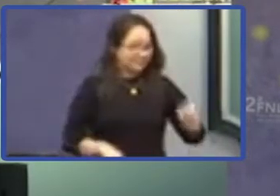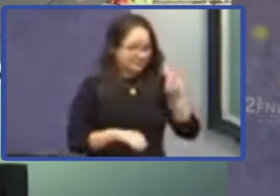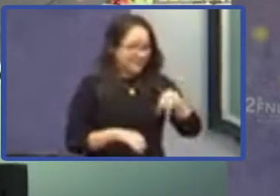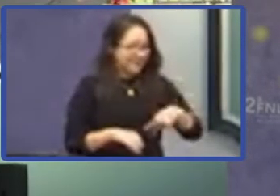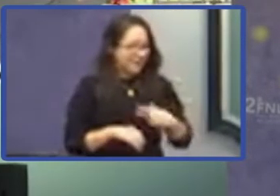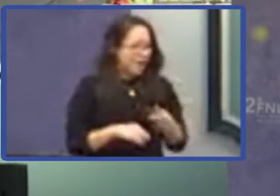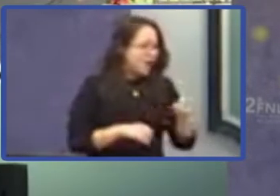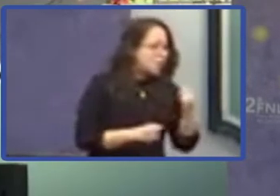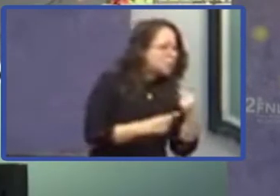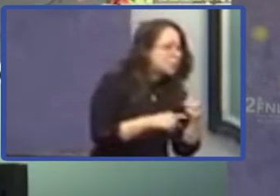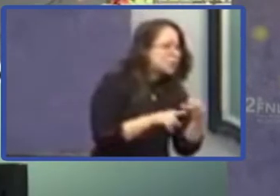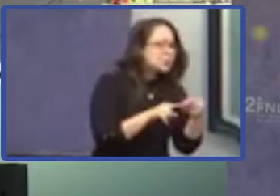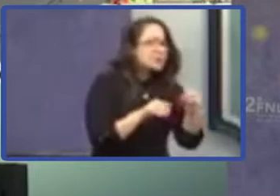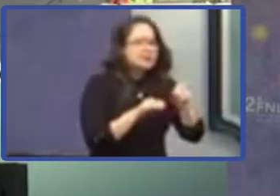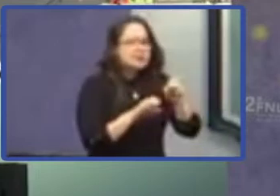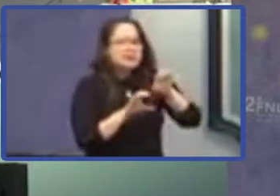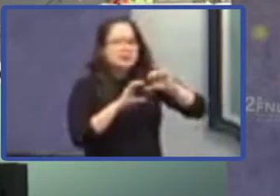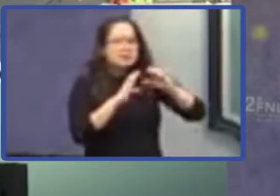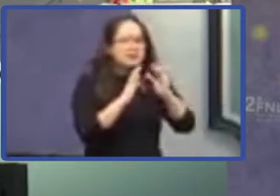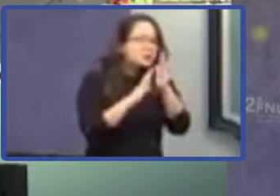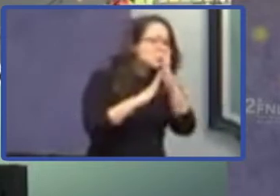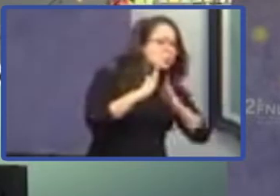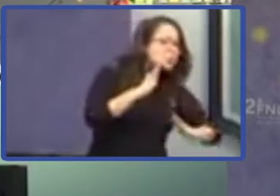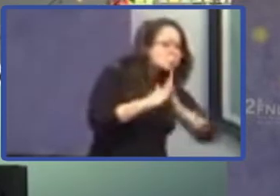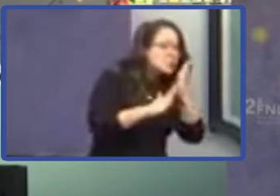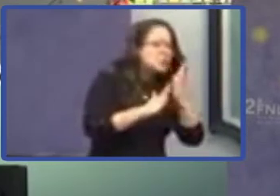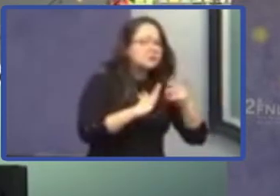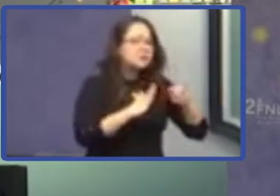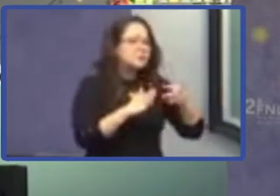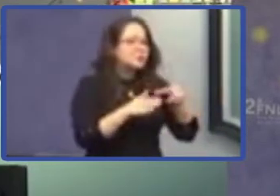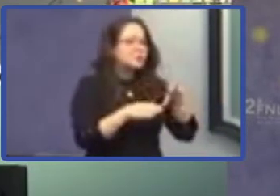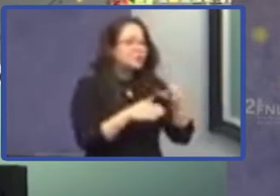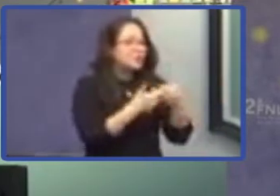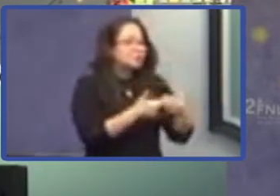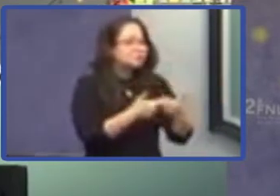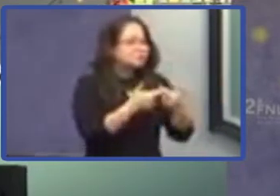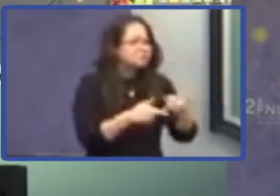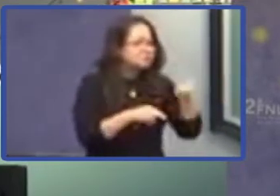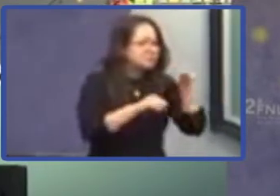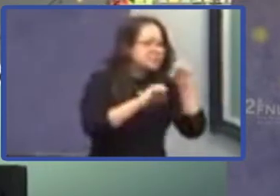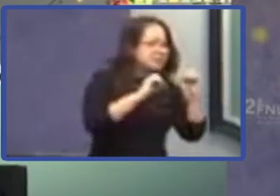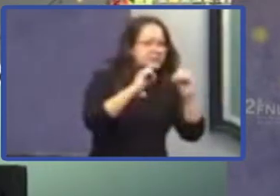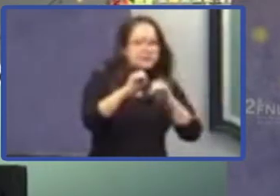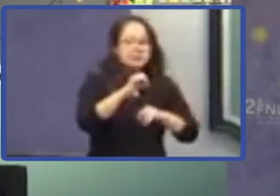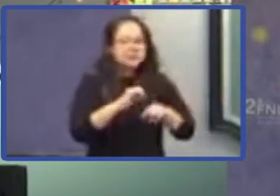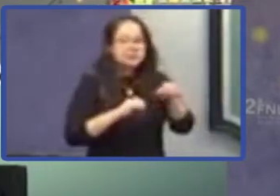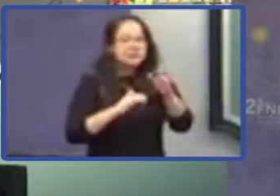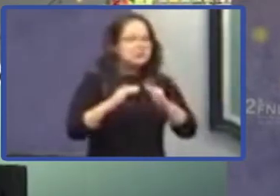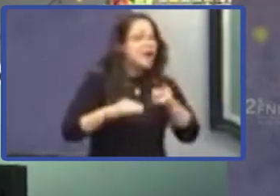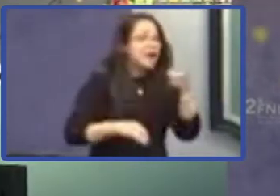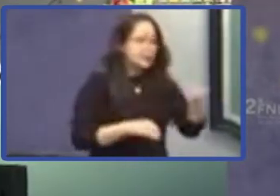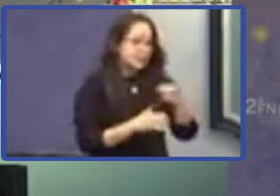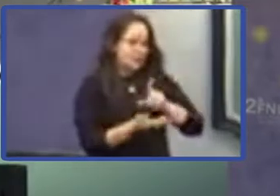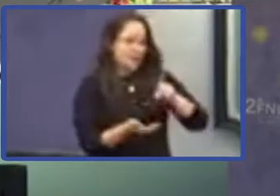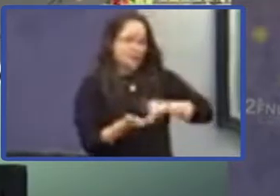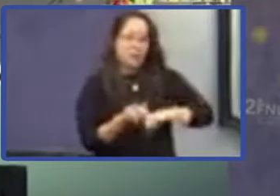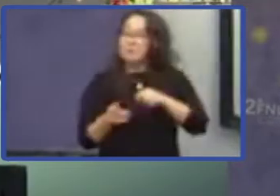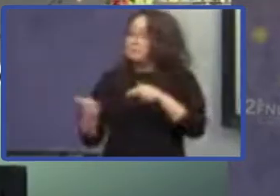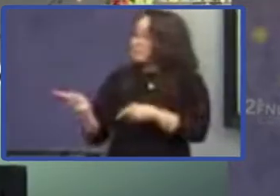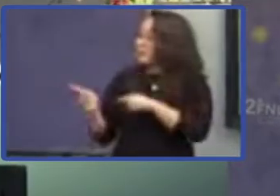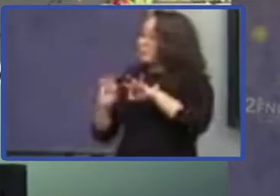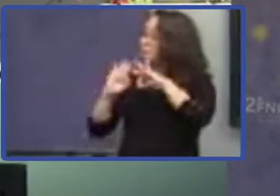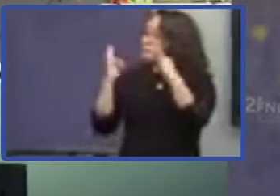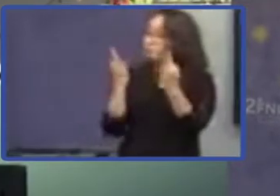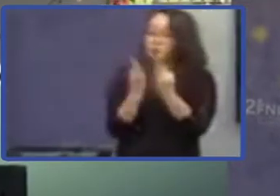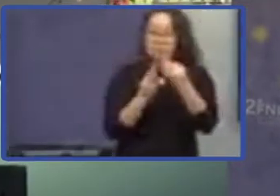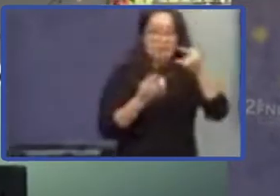entre los círculos hubieran quedado hoyitos ahora estas figuras los mosaicos que si llenan